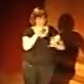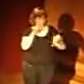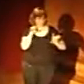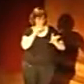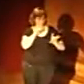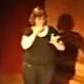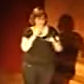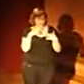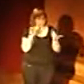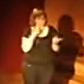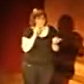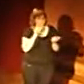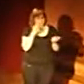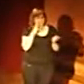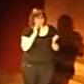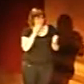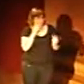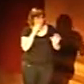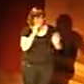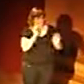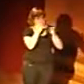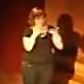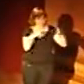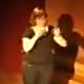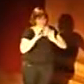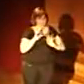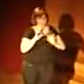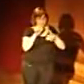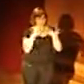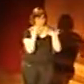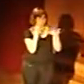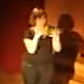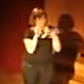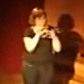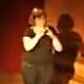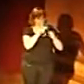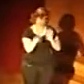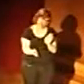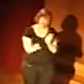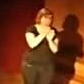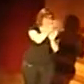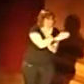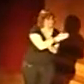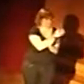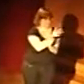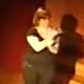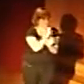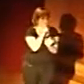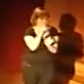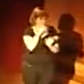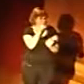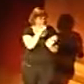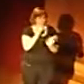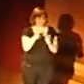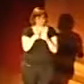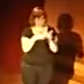diríamos casi que es un escenario de Aida si no estuviera pintado 10 o 15 años antes que que que verdi escribiera la ópera